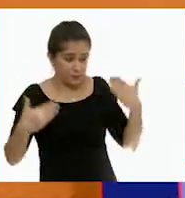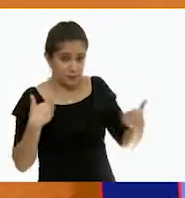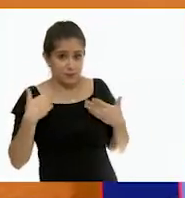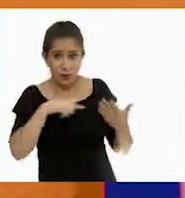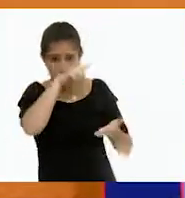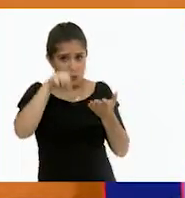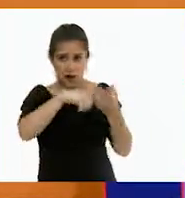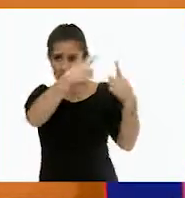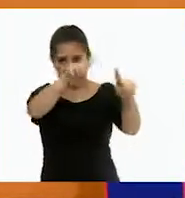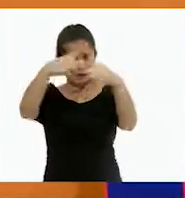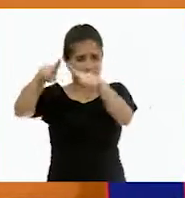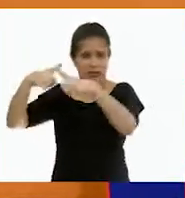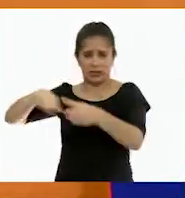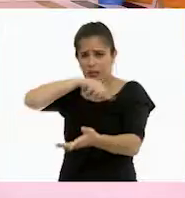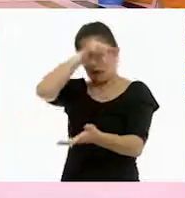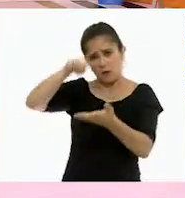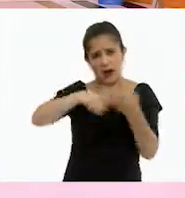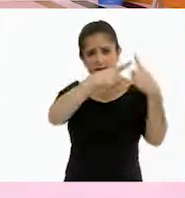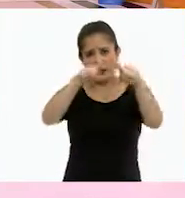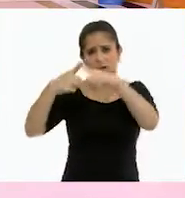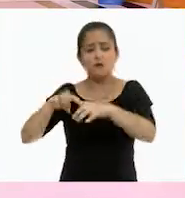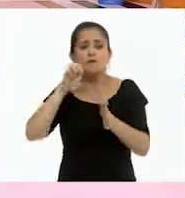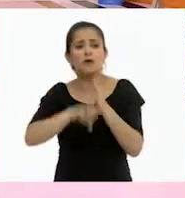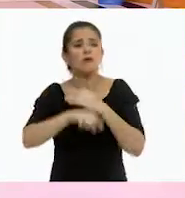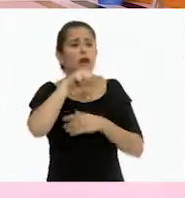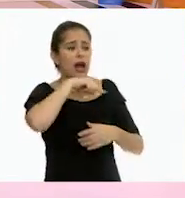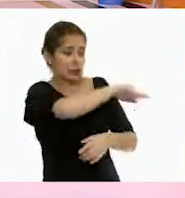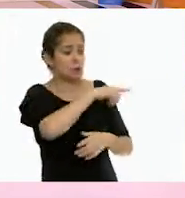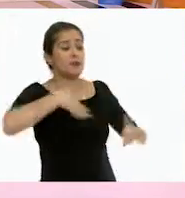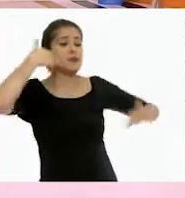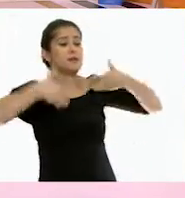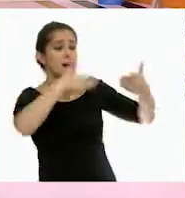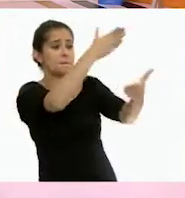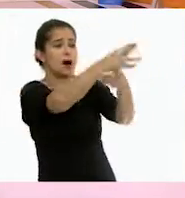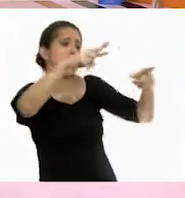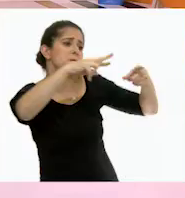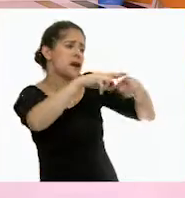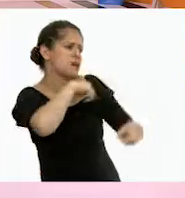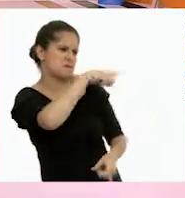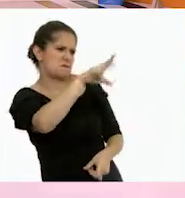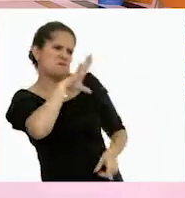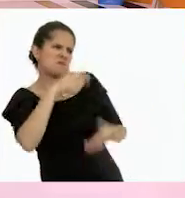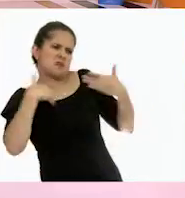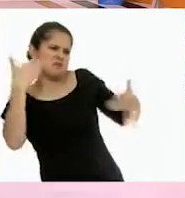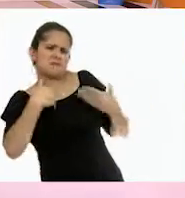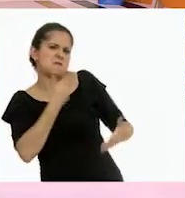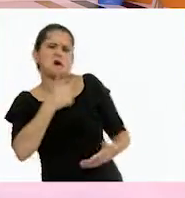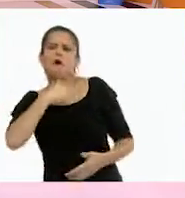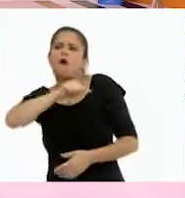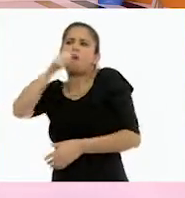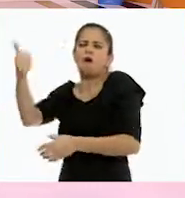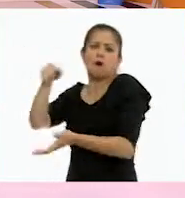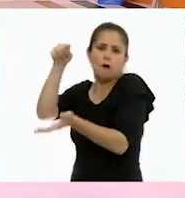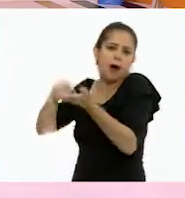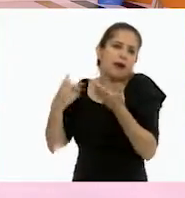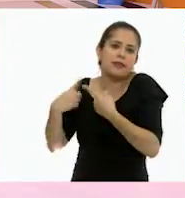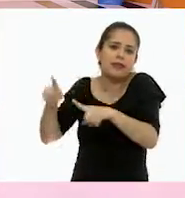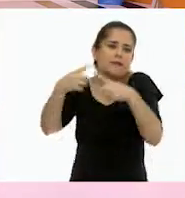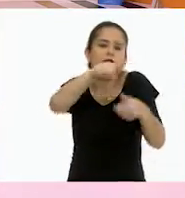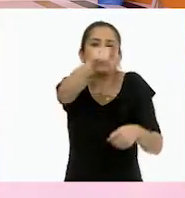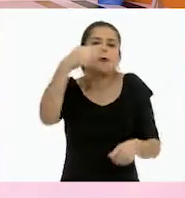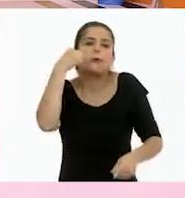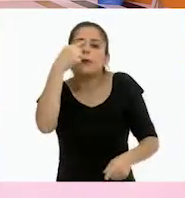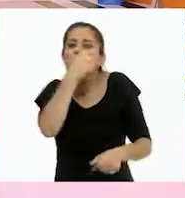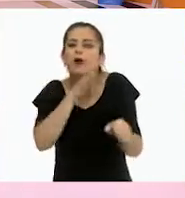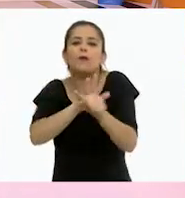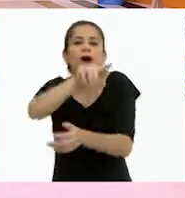en general. Lugares en general, porque a lo mejor alguno que no es divertido para mí es divertido para otra persona. Bueno, eso sí. Entonces, vamos a intentarlo. ¿Listos todos ahí en casita? Ustedes